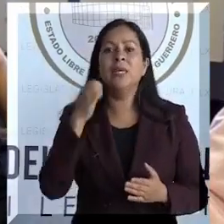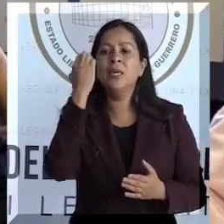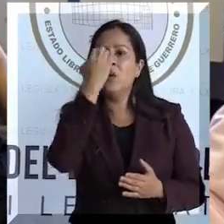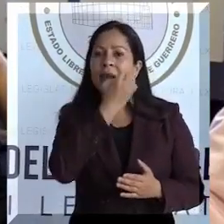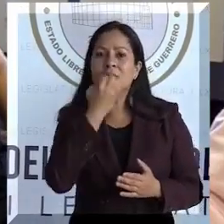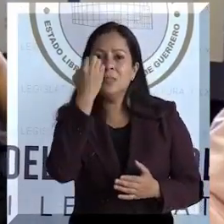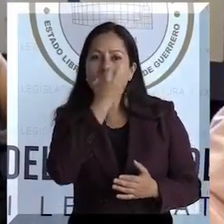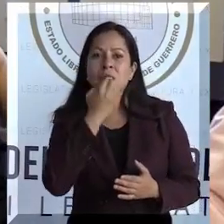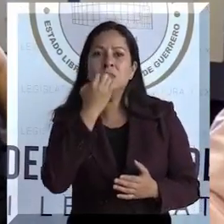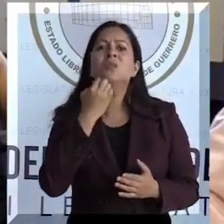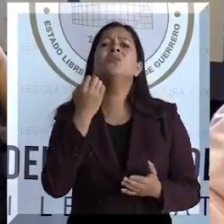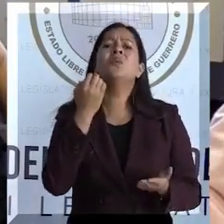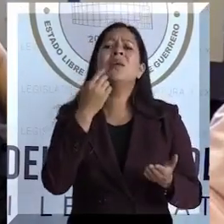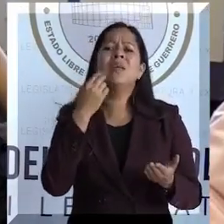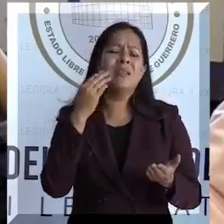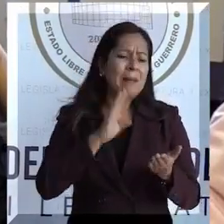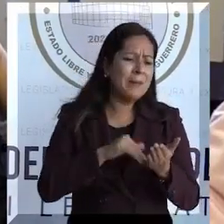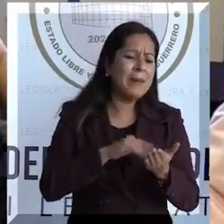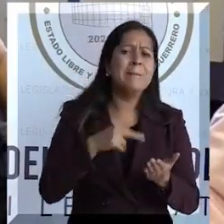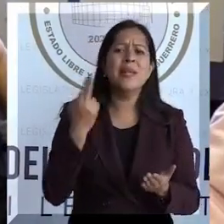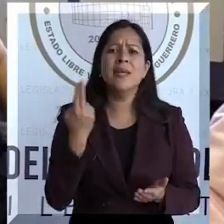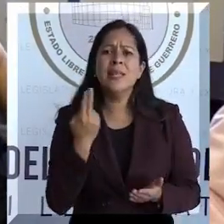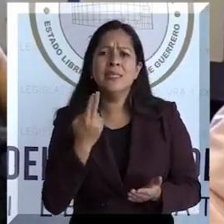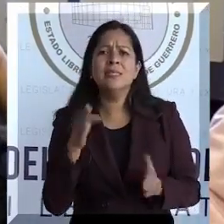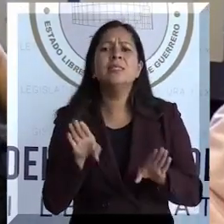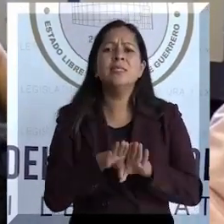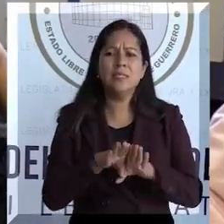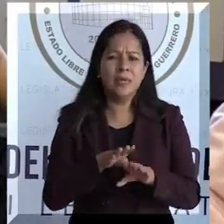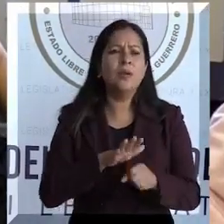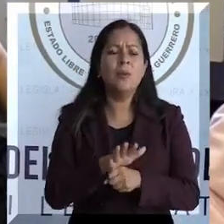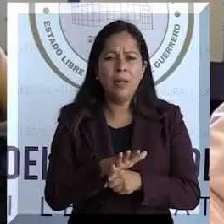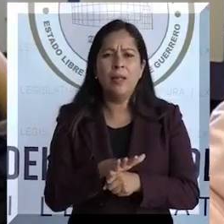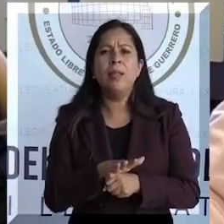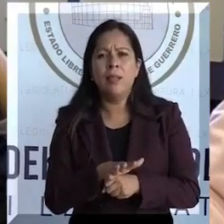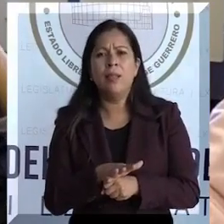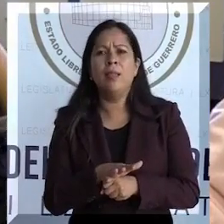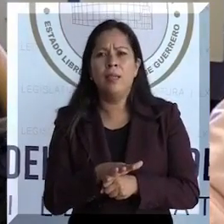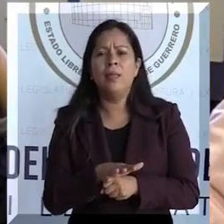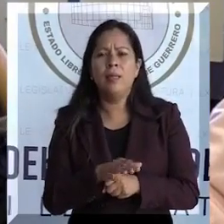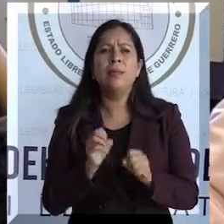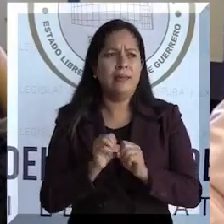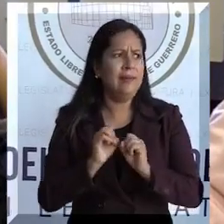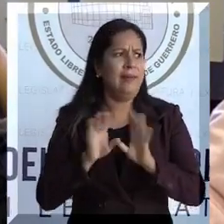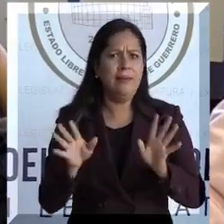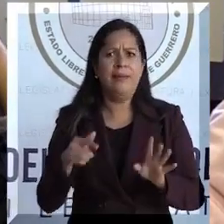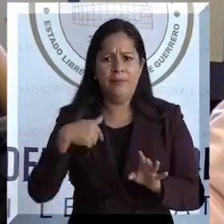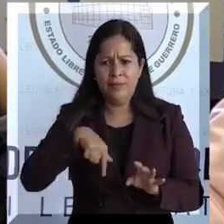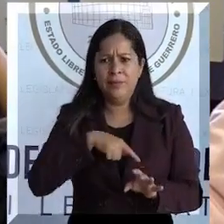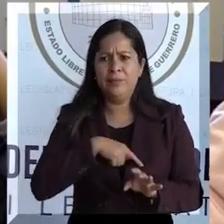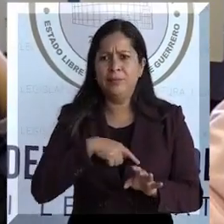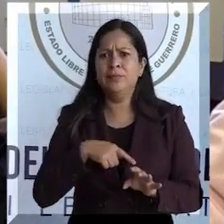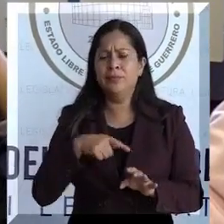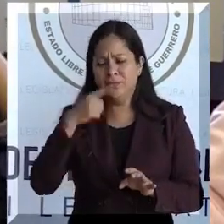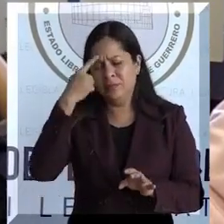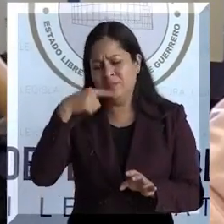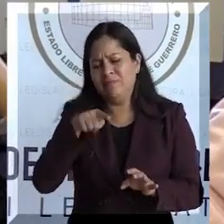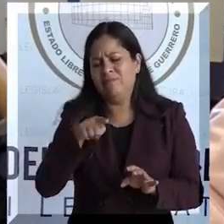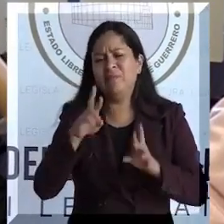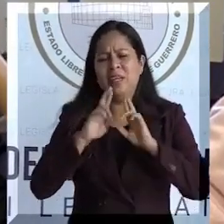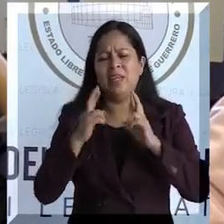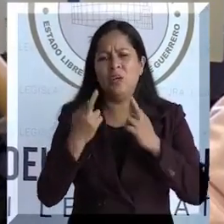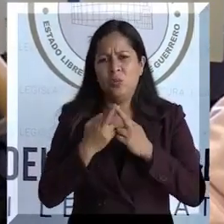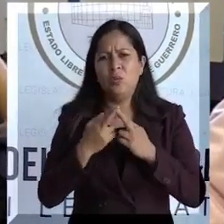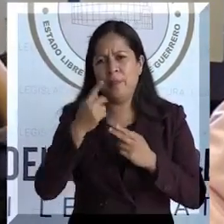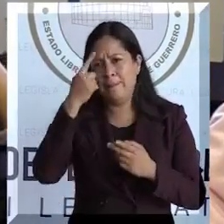A las escuelas, los requisitos que le piden a ellos es un poco complicado, sí. Y que vamos a hacer ahí, queríamos hacer una iniciativa con ellos, la